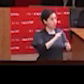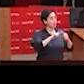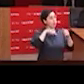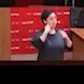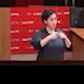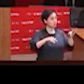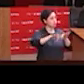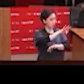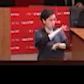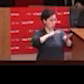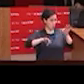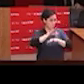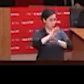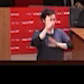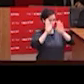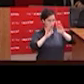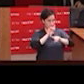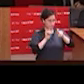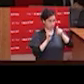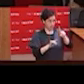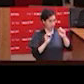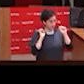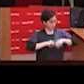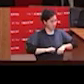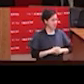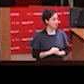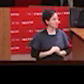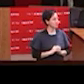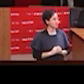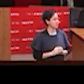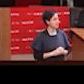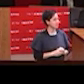turno de intervenciones de preguntas